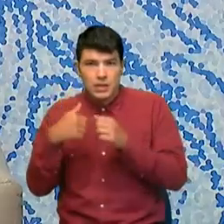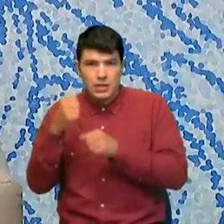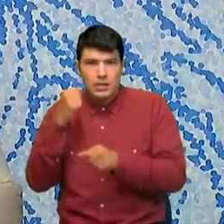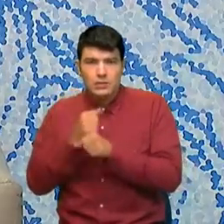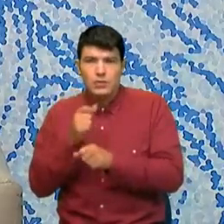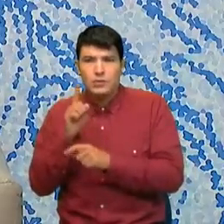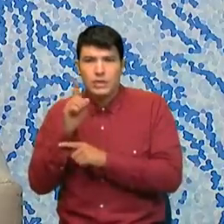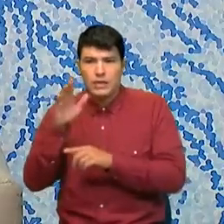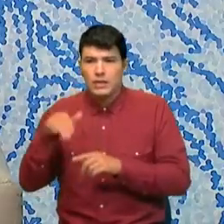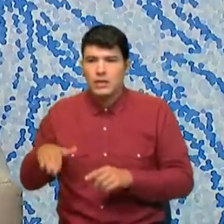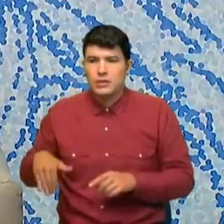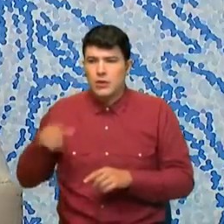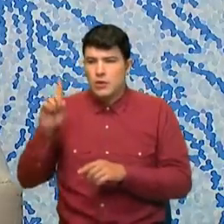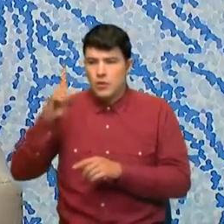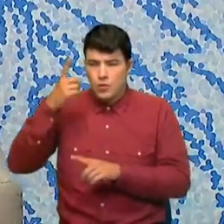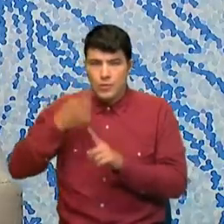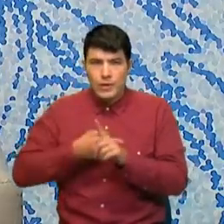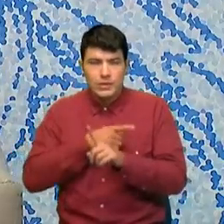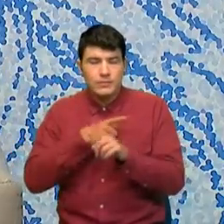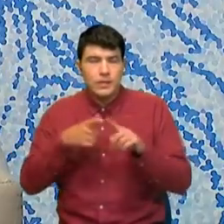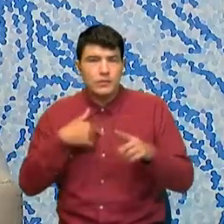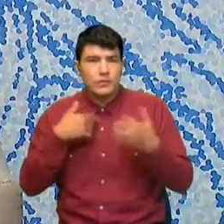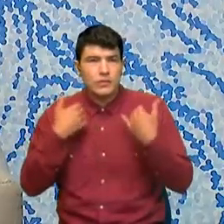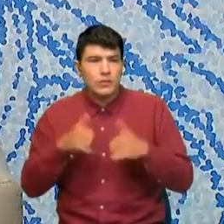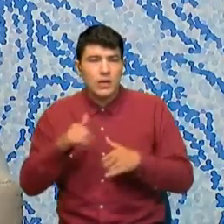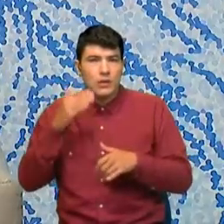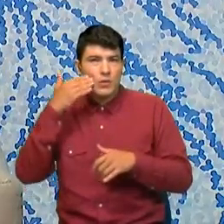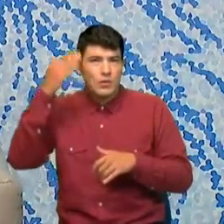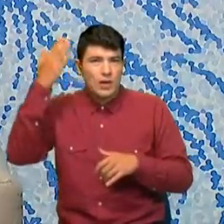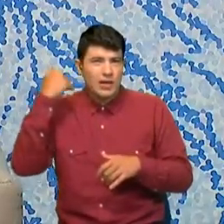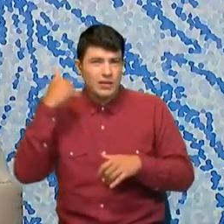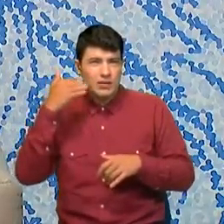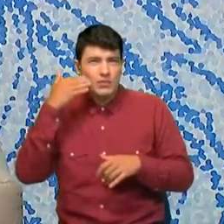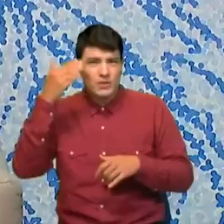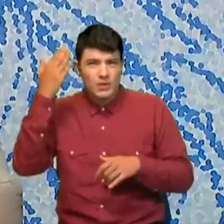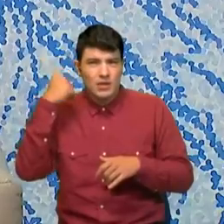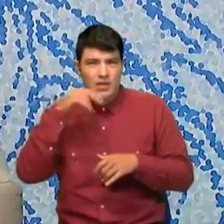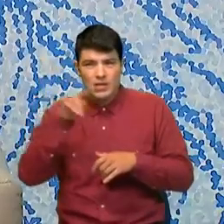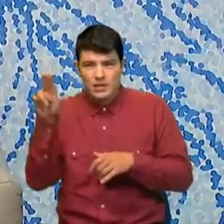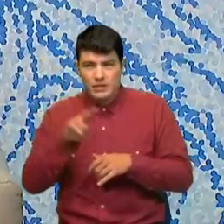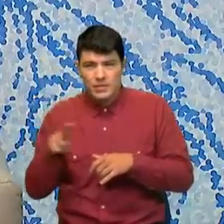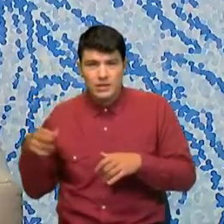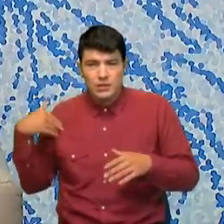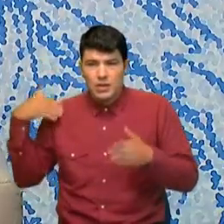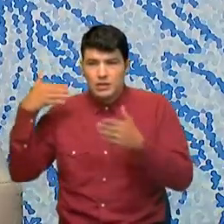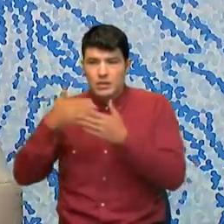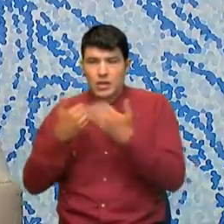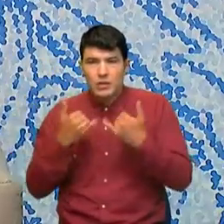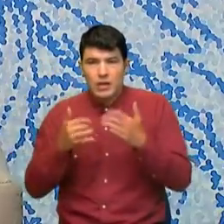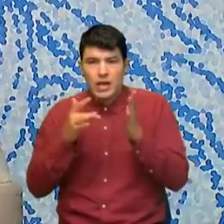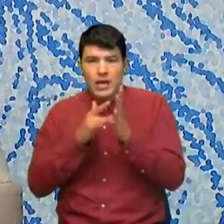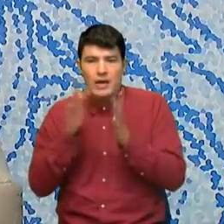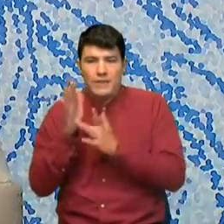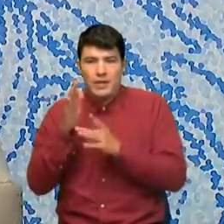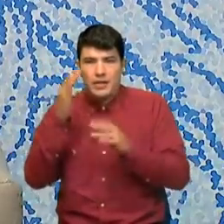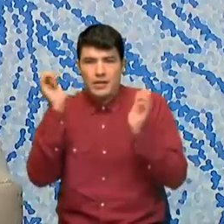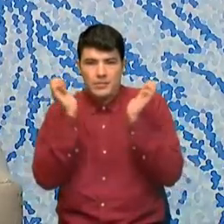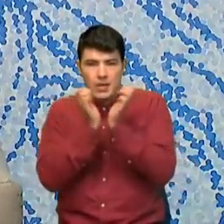solo mes. Y ya llevo que en el mes de... eso fue en marzo, abril, mayo,